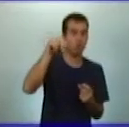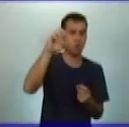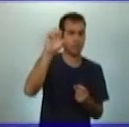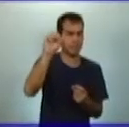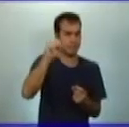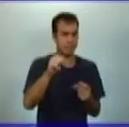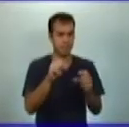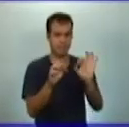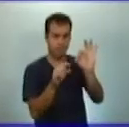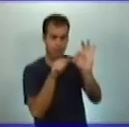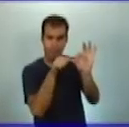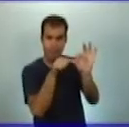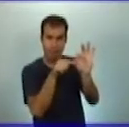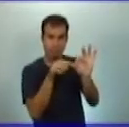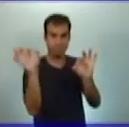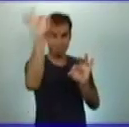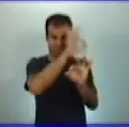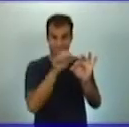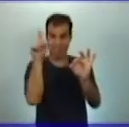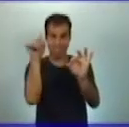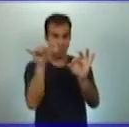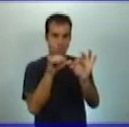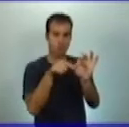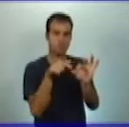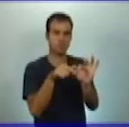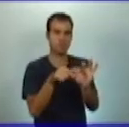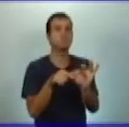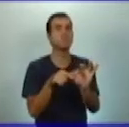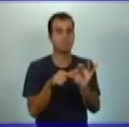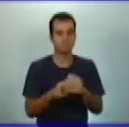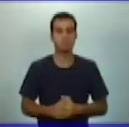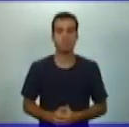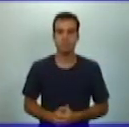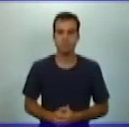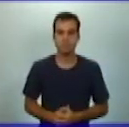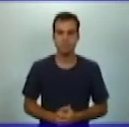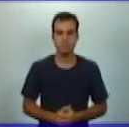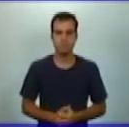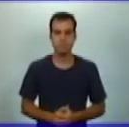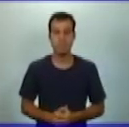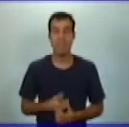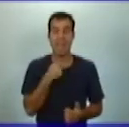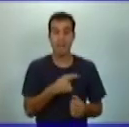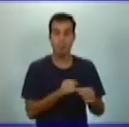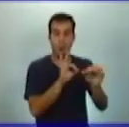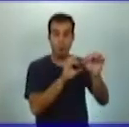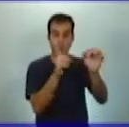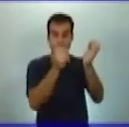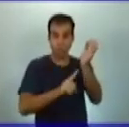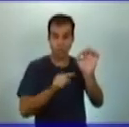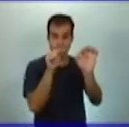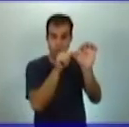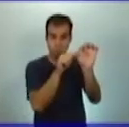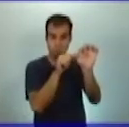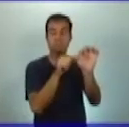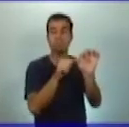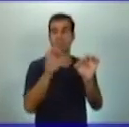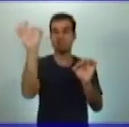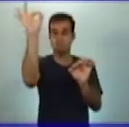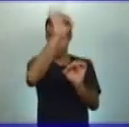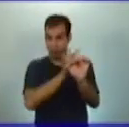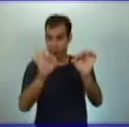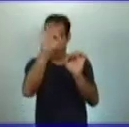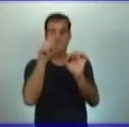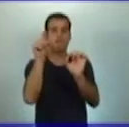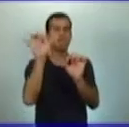tenemos 8 protones en el núcleo, ¿cuántos electrones tiene que tener en la envoltura? 8 electrones, ¿verdad? ¿Por qué? Porque los valores de sus